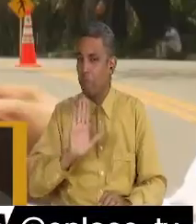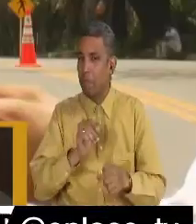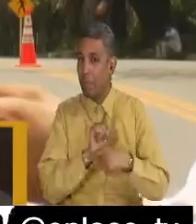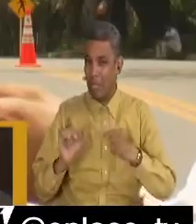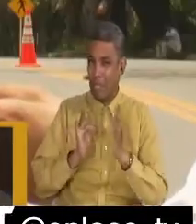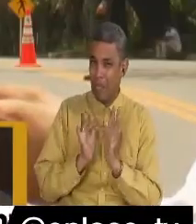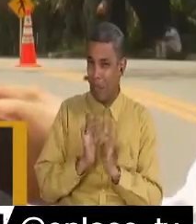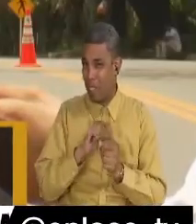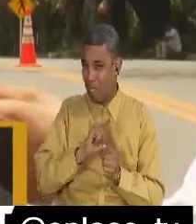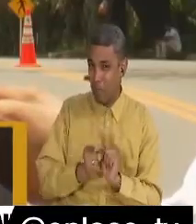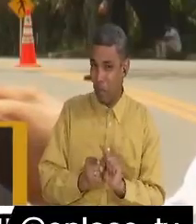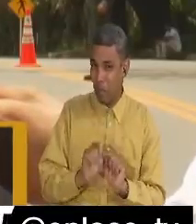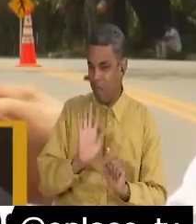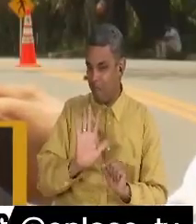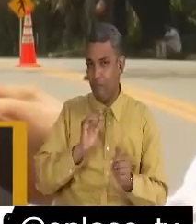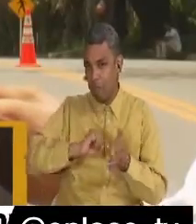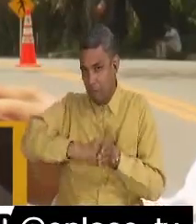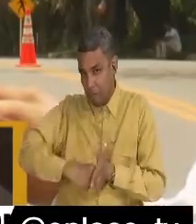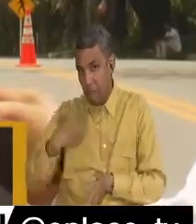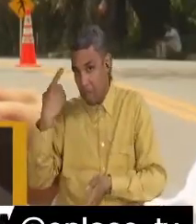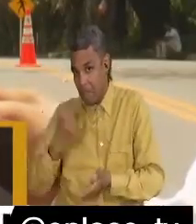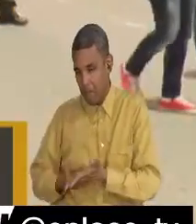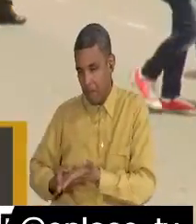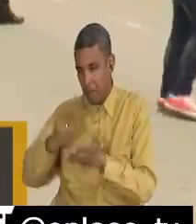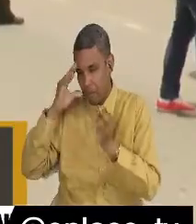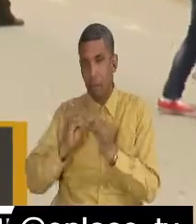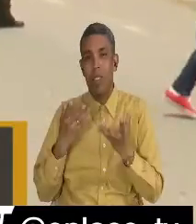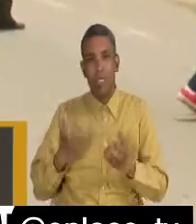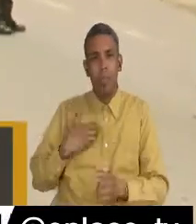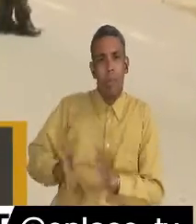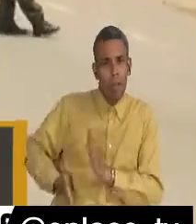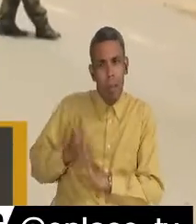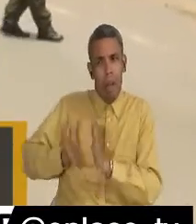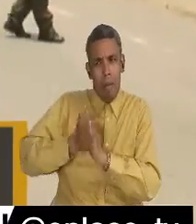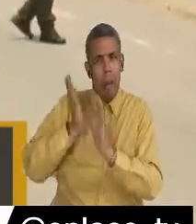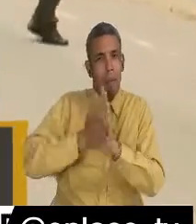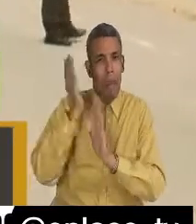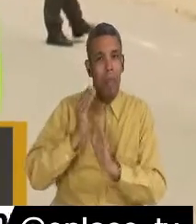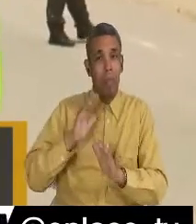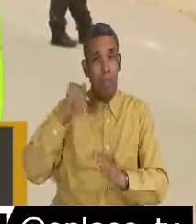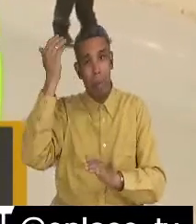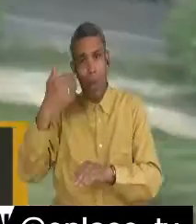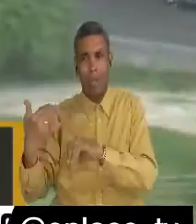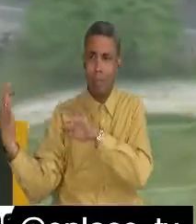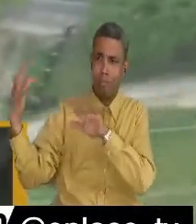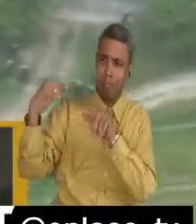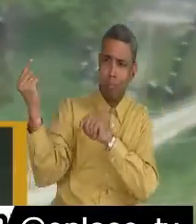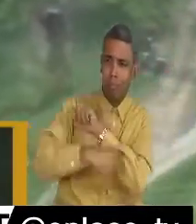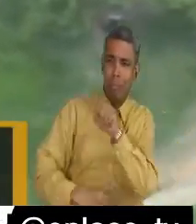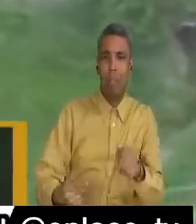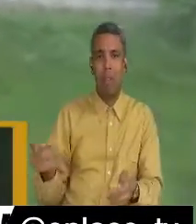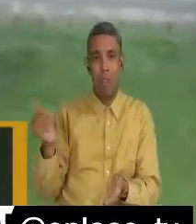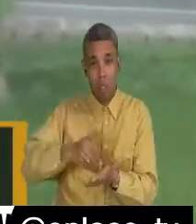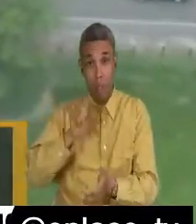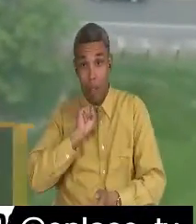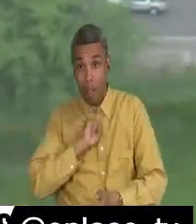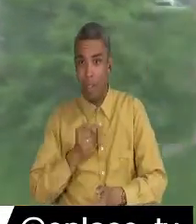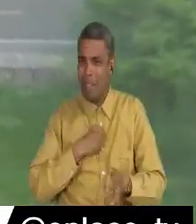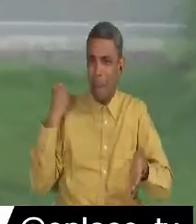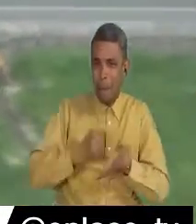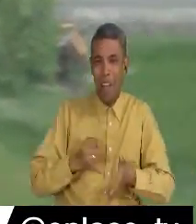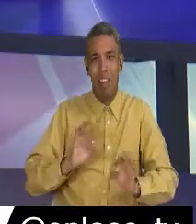van a llegar y que pues tengan un feliz regreso. Se espera que más de 300.000 carros transiten por las vías del Magdalena Medio y